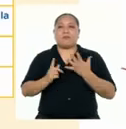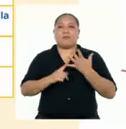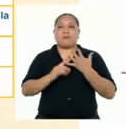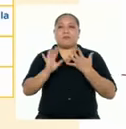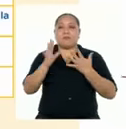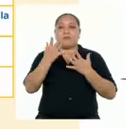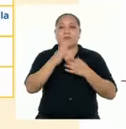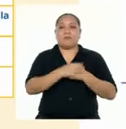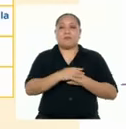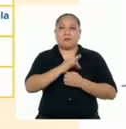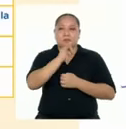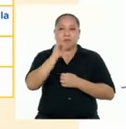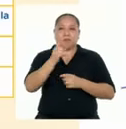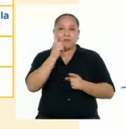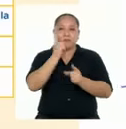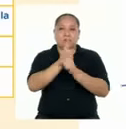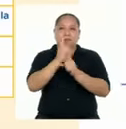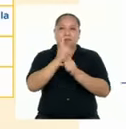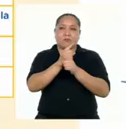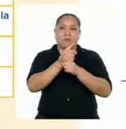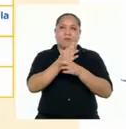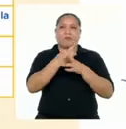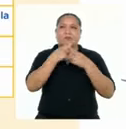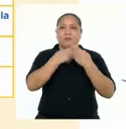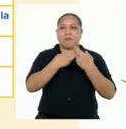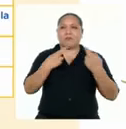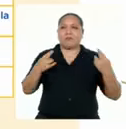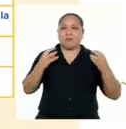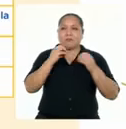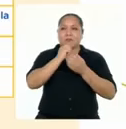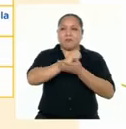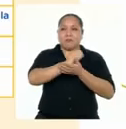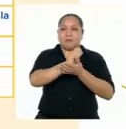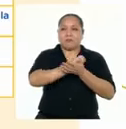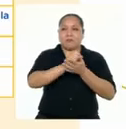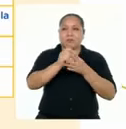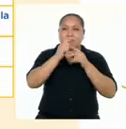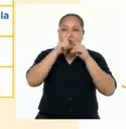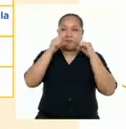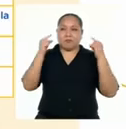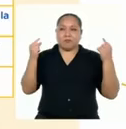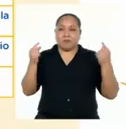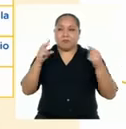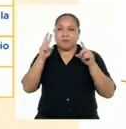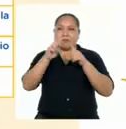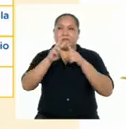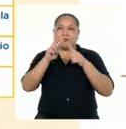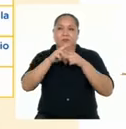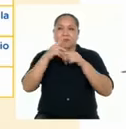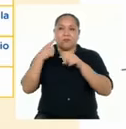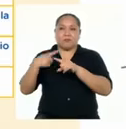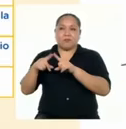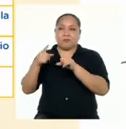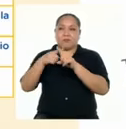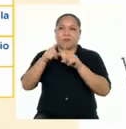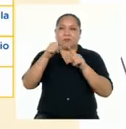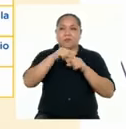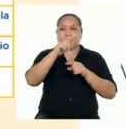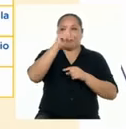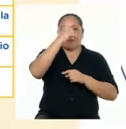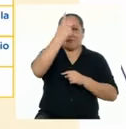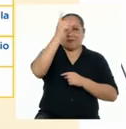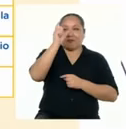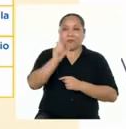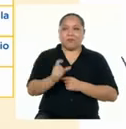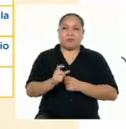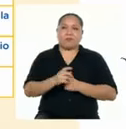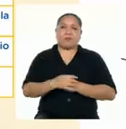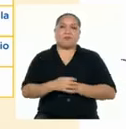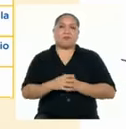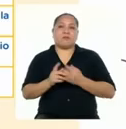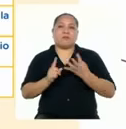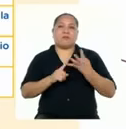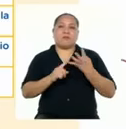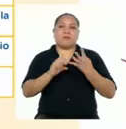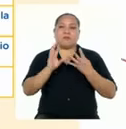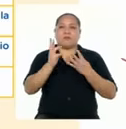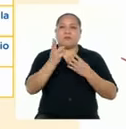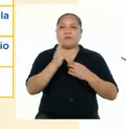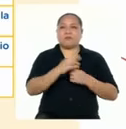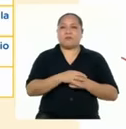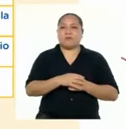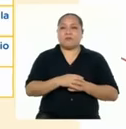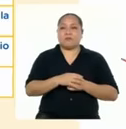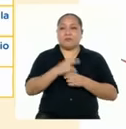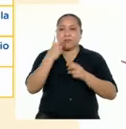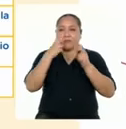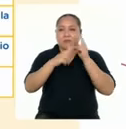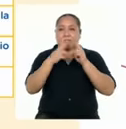Quinto, uso adecuadamente los recursos ortográficos y gramaticales, un vocabulario variado y la primera persona. Y sexto, evalúo